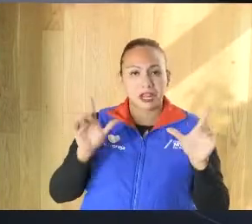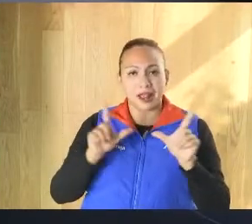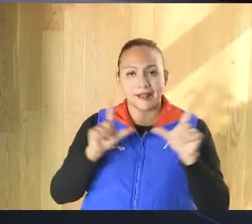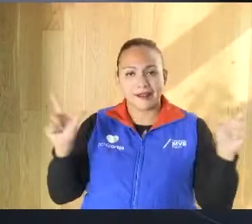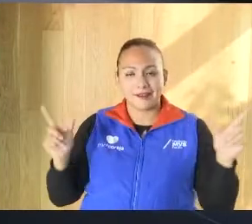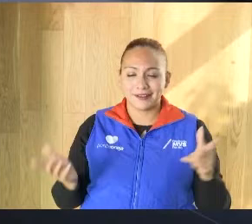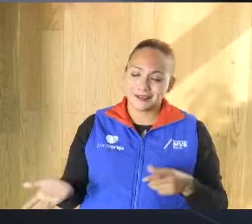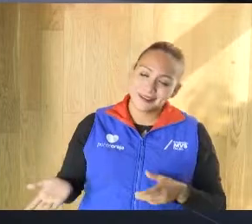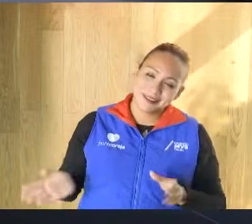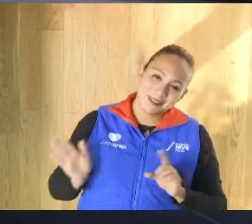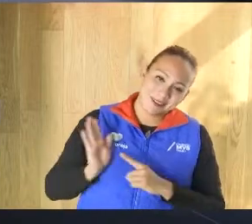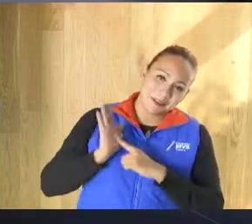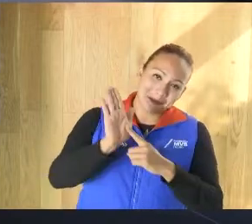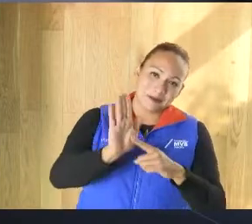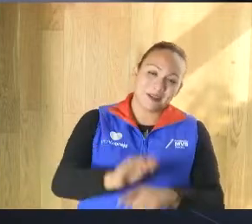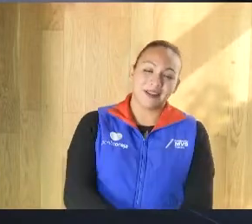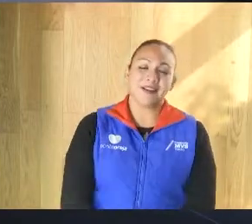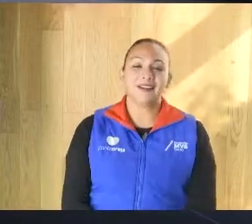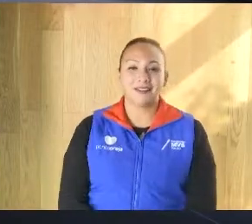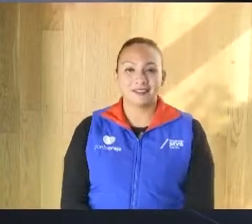vámonos.